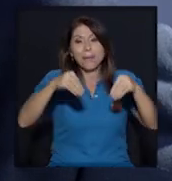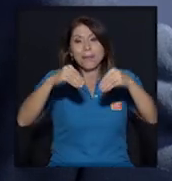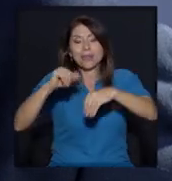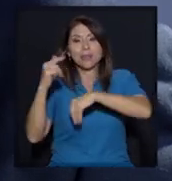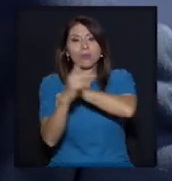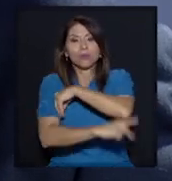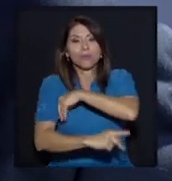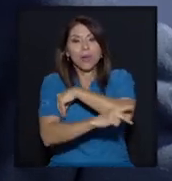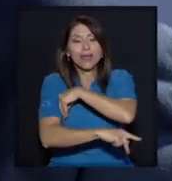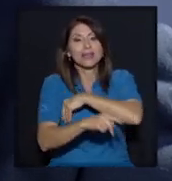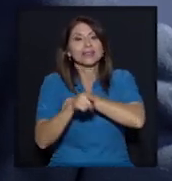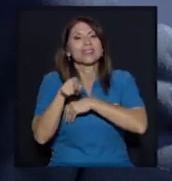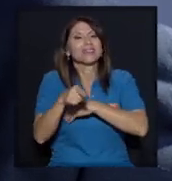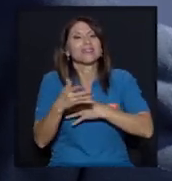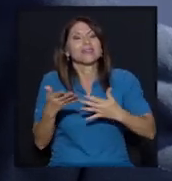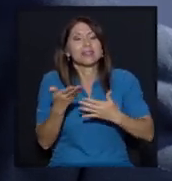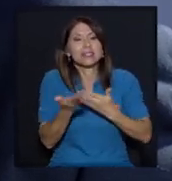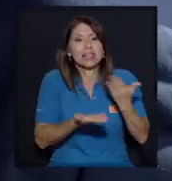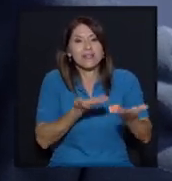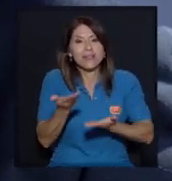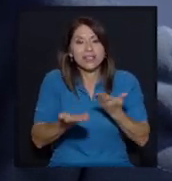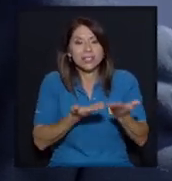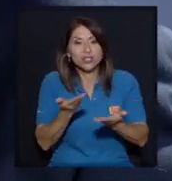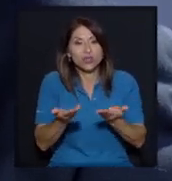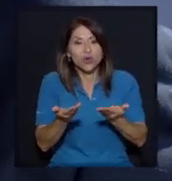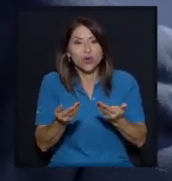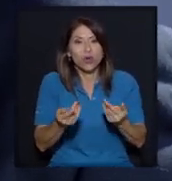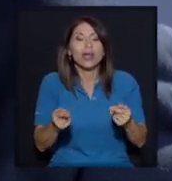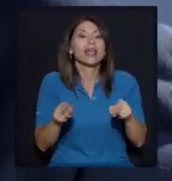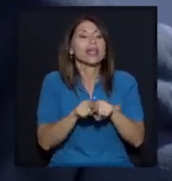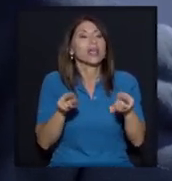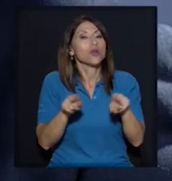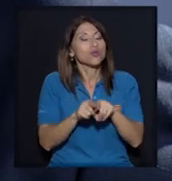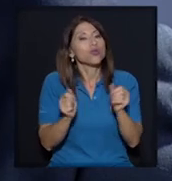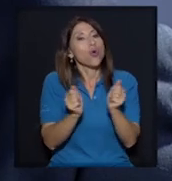este socio de destino.